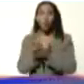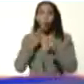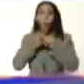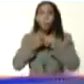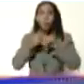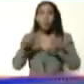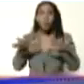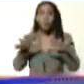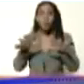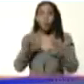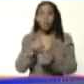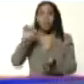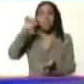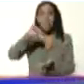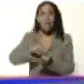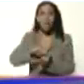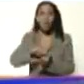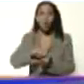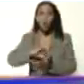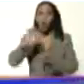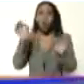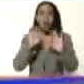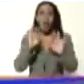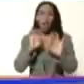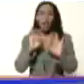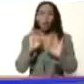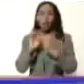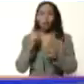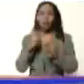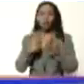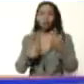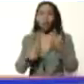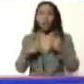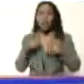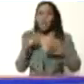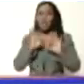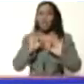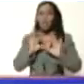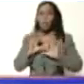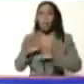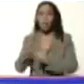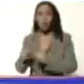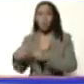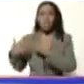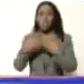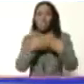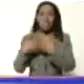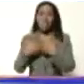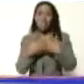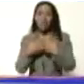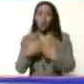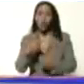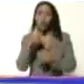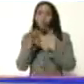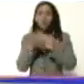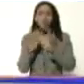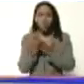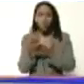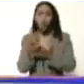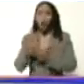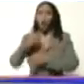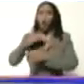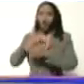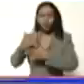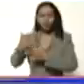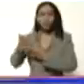pluricéntrico sin hegemonismo sin imperialismos sin guerras un mundo de cooperación de